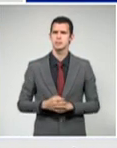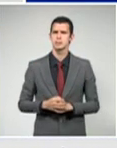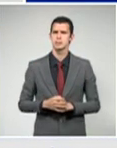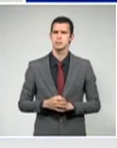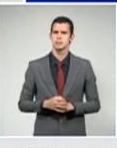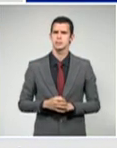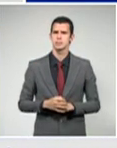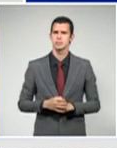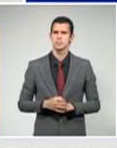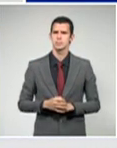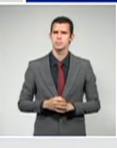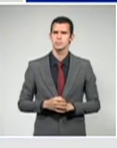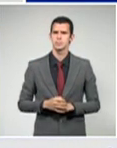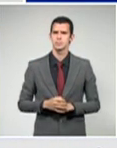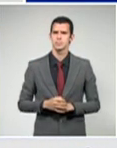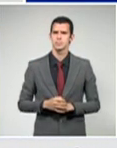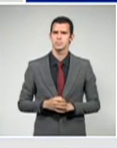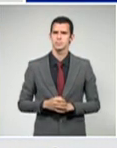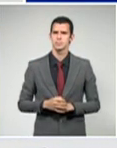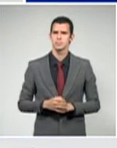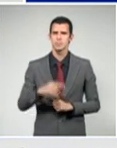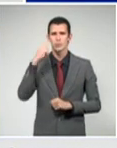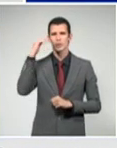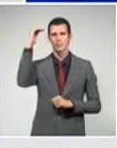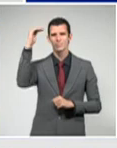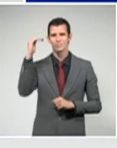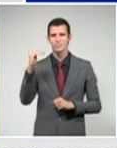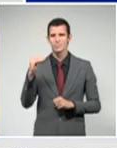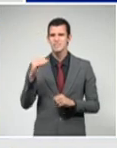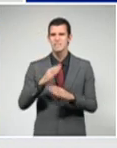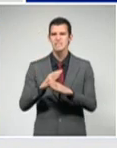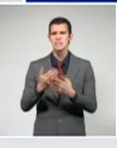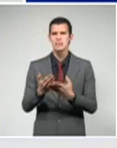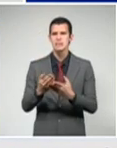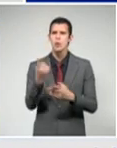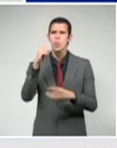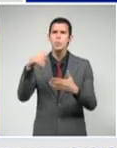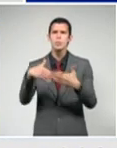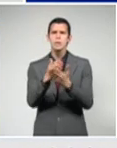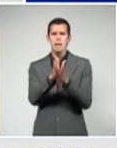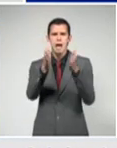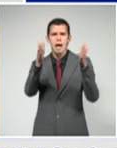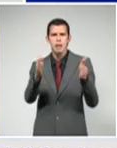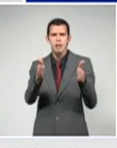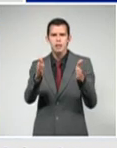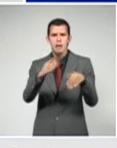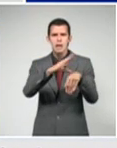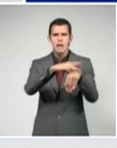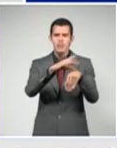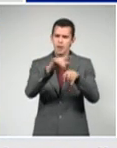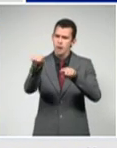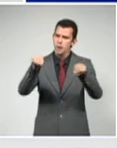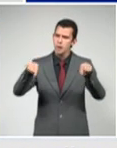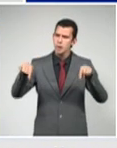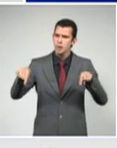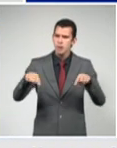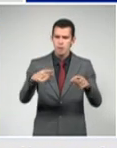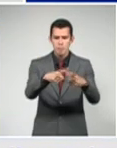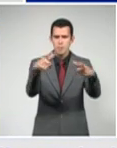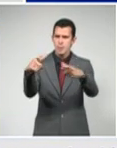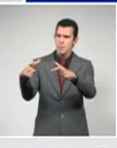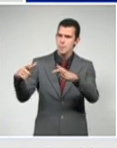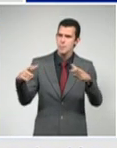confirmados en un día. En cuanto al número de fallecidos, pues Brasil también es la que aporta el mayor